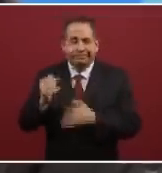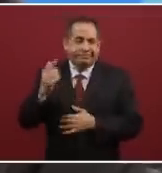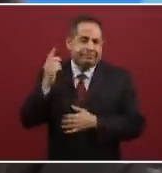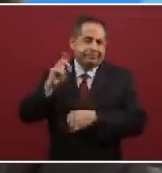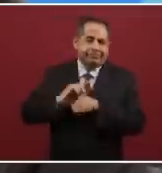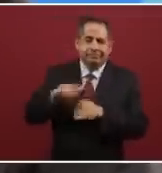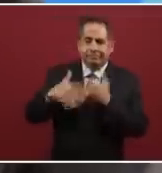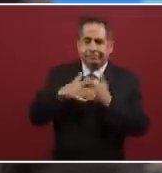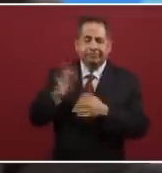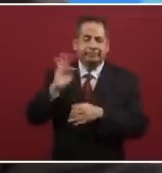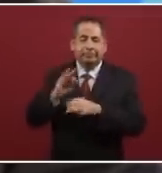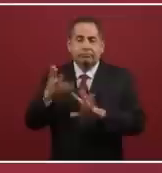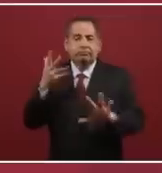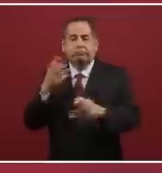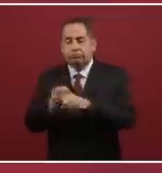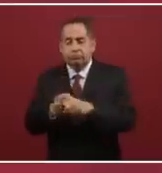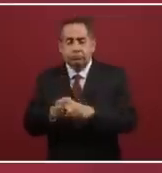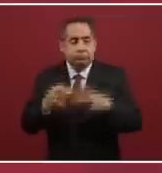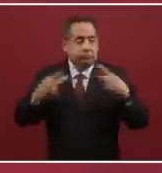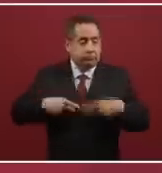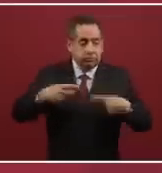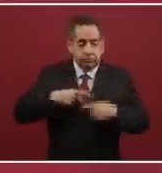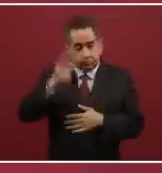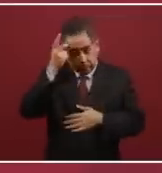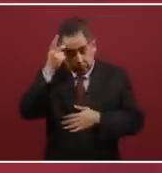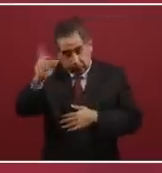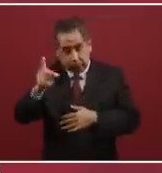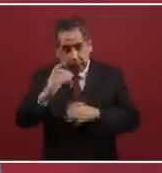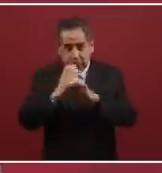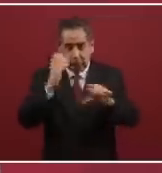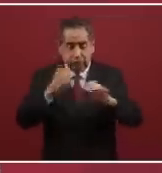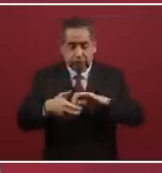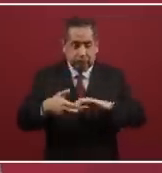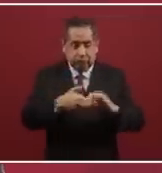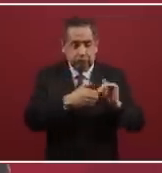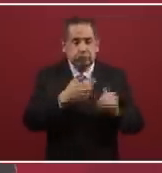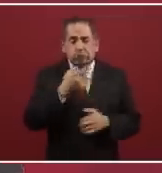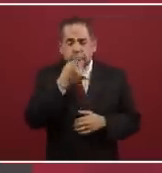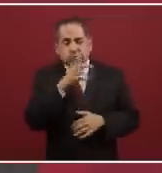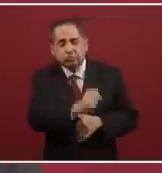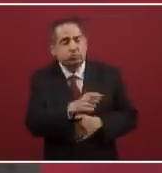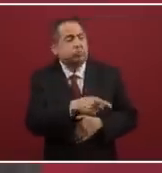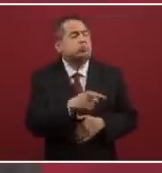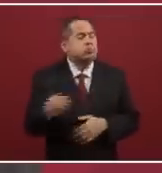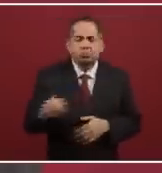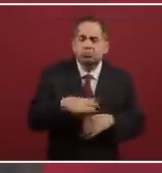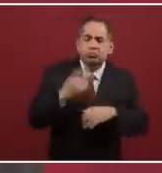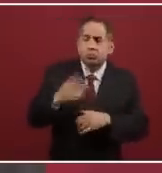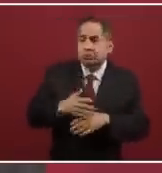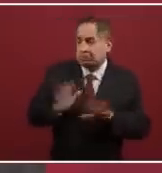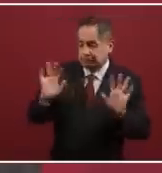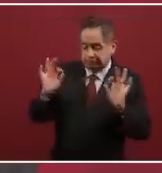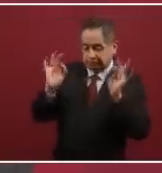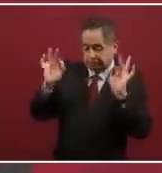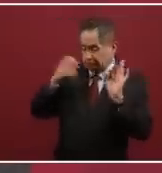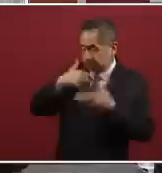15. ¿Qué dirían los propietarios de esos tractocamiones? Que no tenían conocimiento,